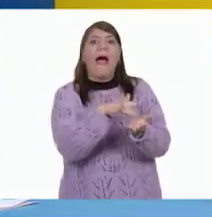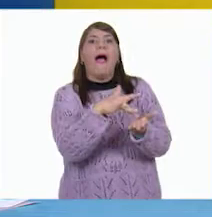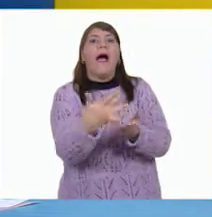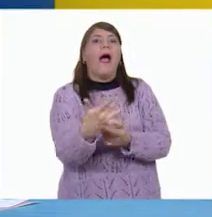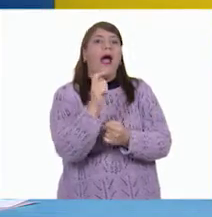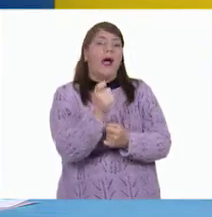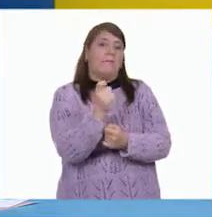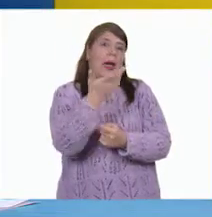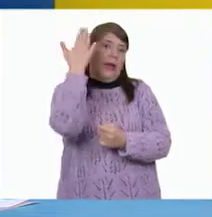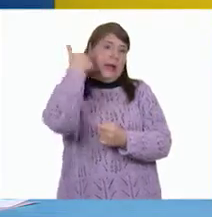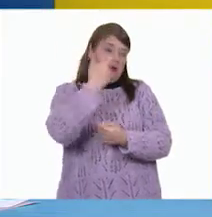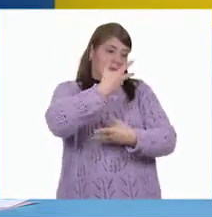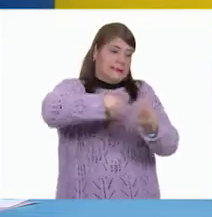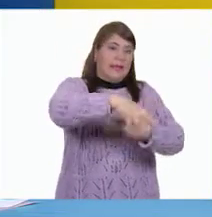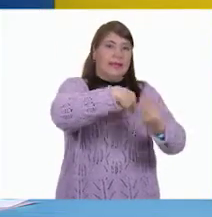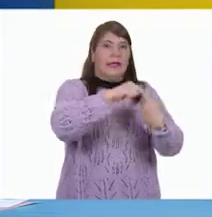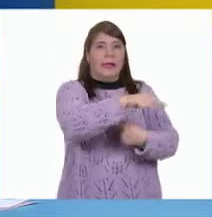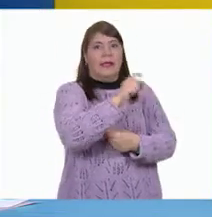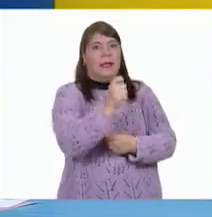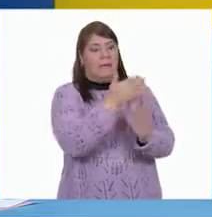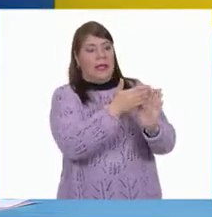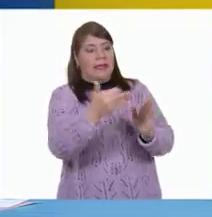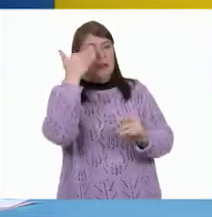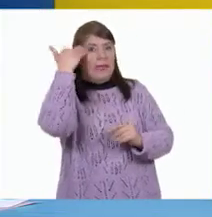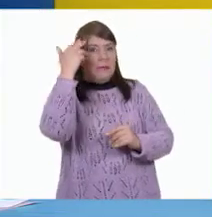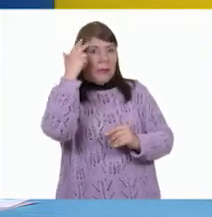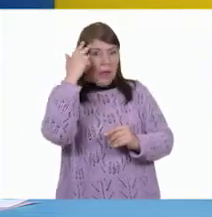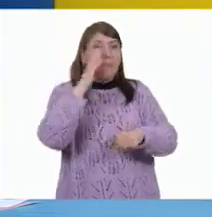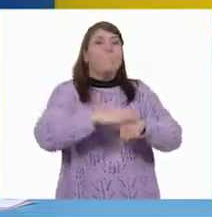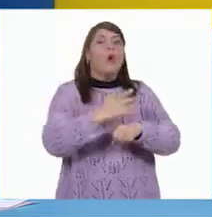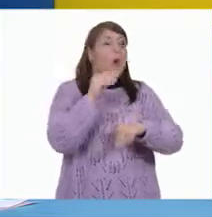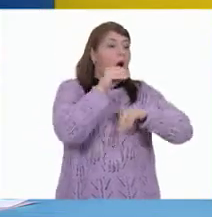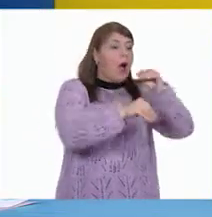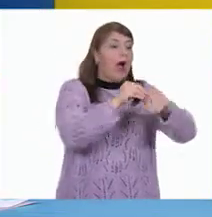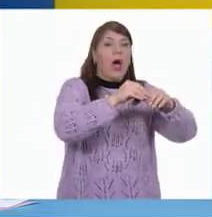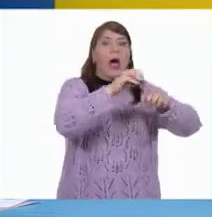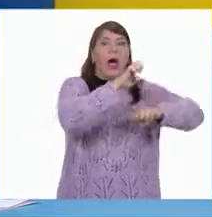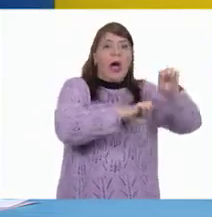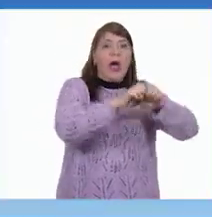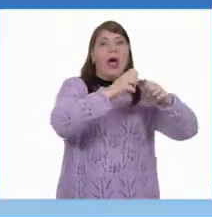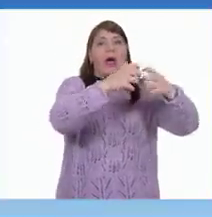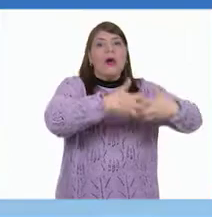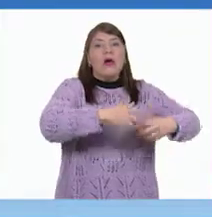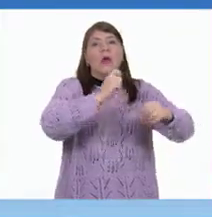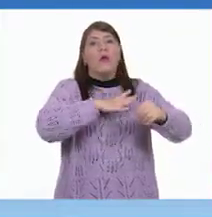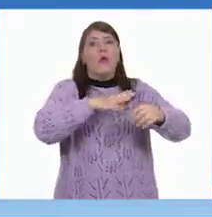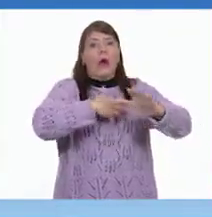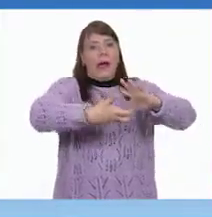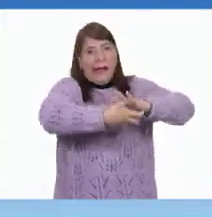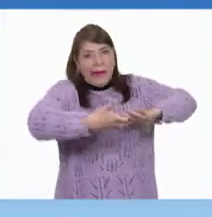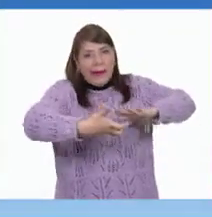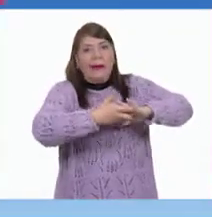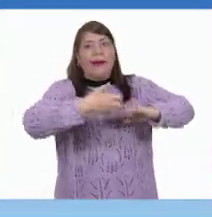recaía la economía porfiriana, ya que estos establecieron industrias y empresas mineras. Maestra, me sorprendí mucho cuando